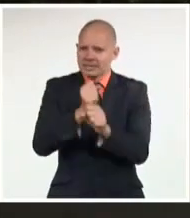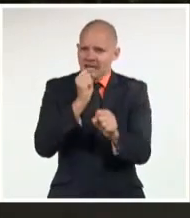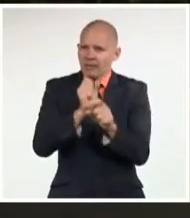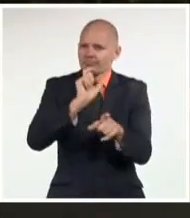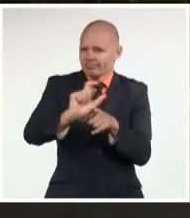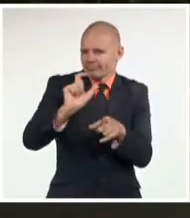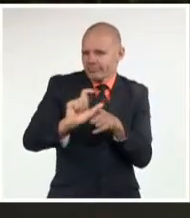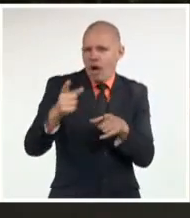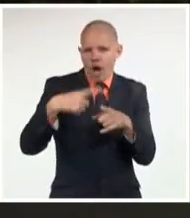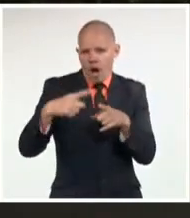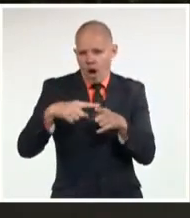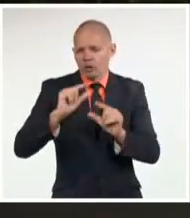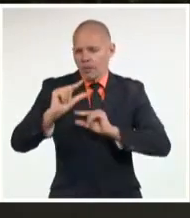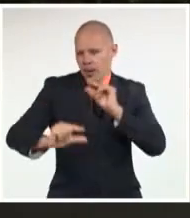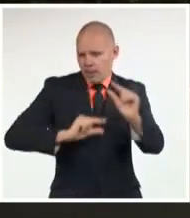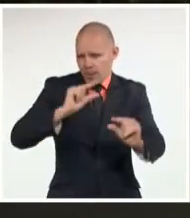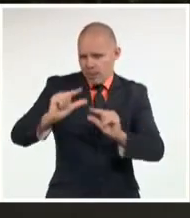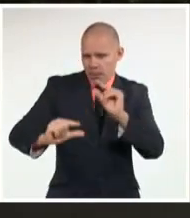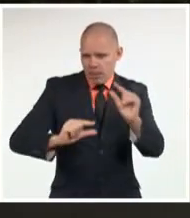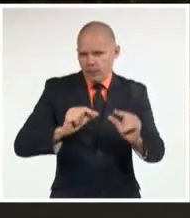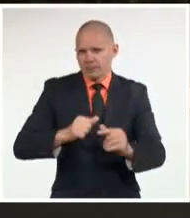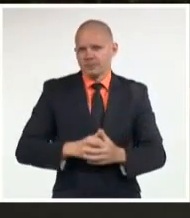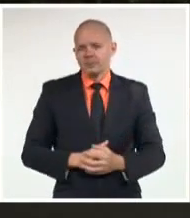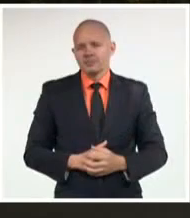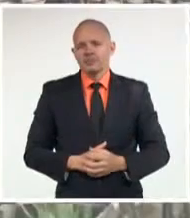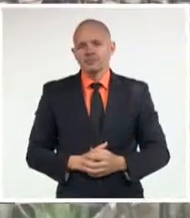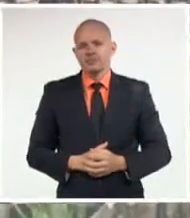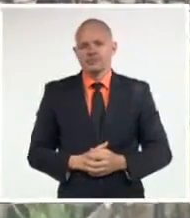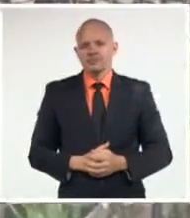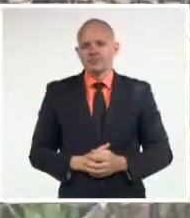laboraron en el resarcimiento de esta estructura productiva.